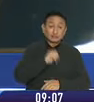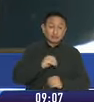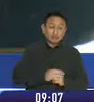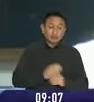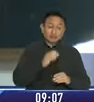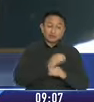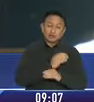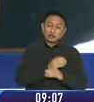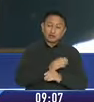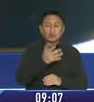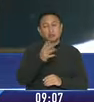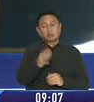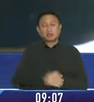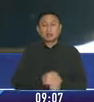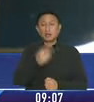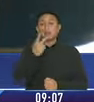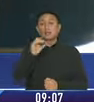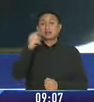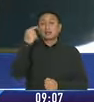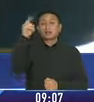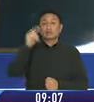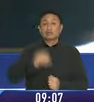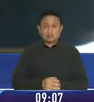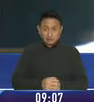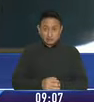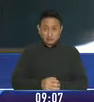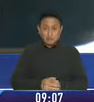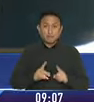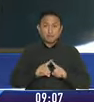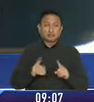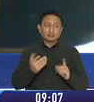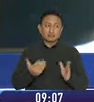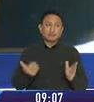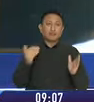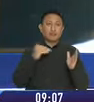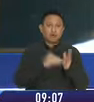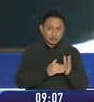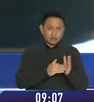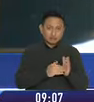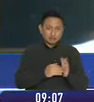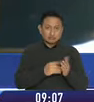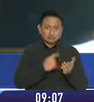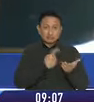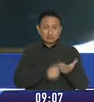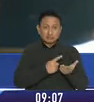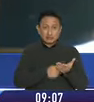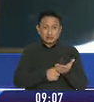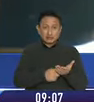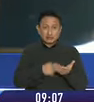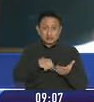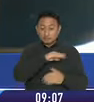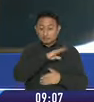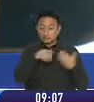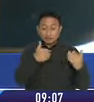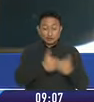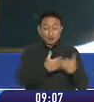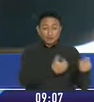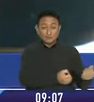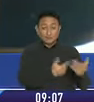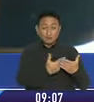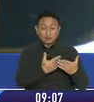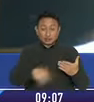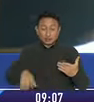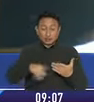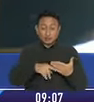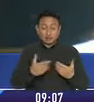cálculo de unos 20 millones de todas maneras un valor real y ya con toda la información de las áreas